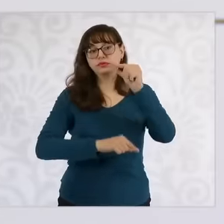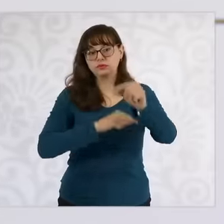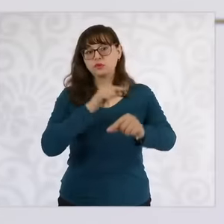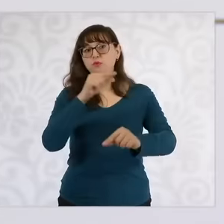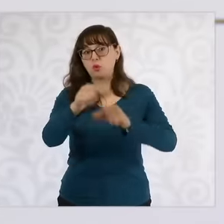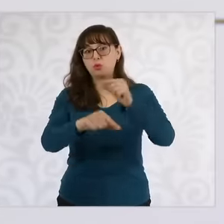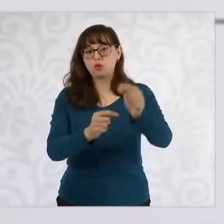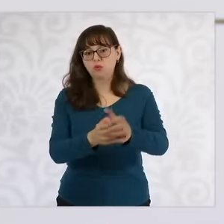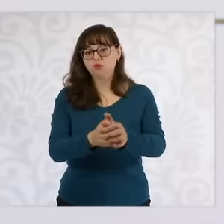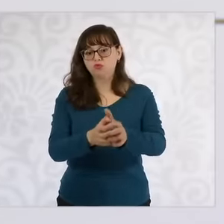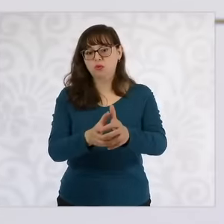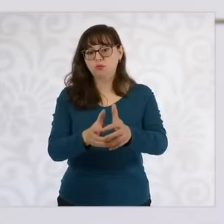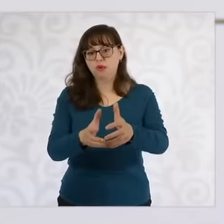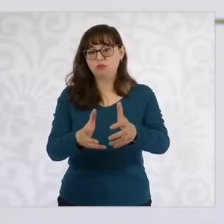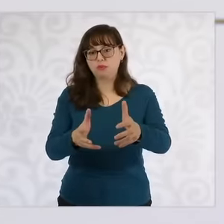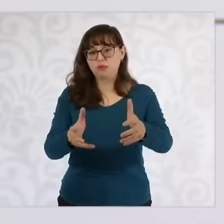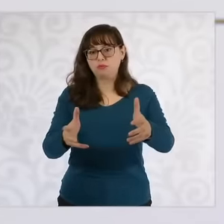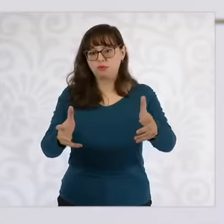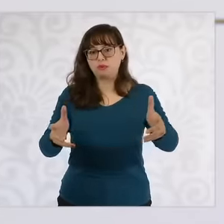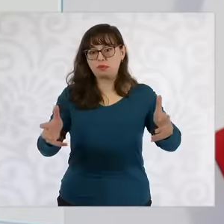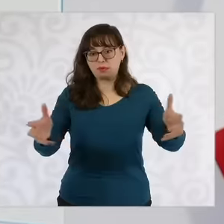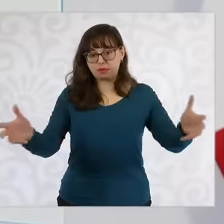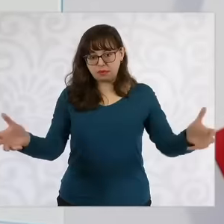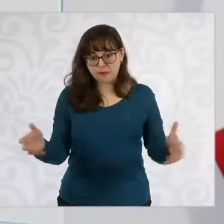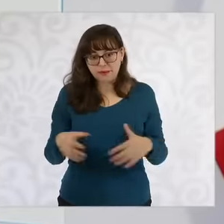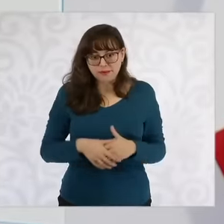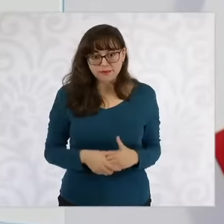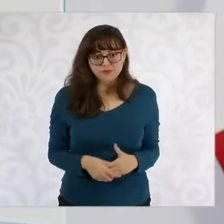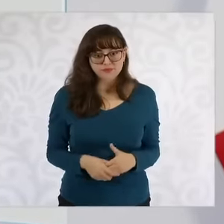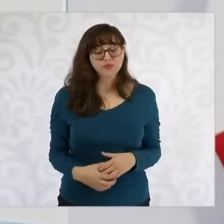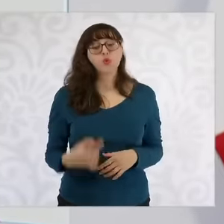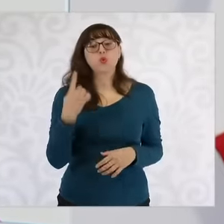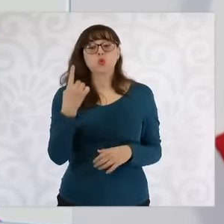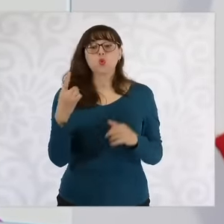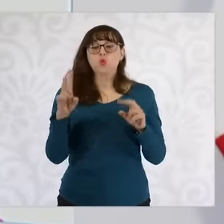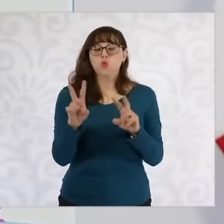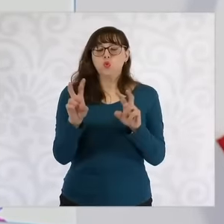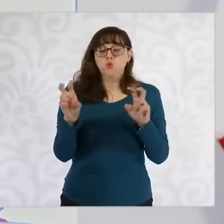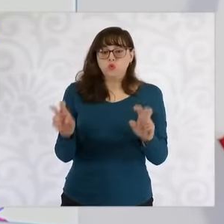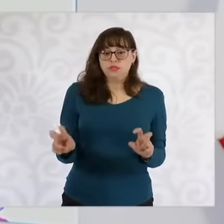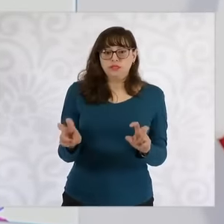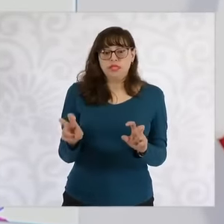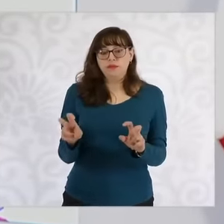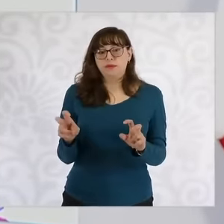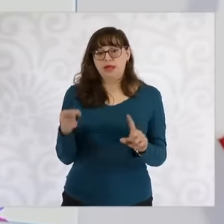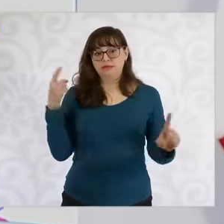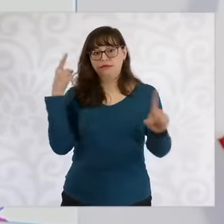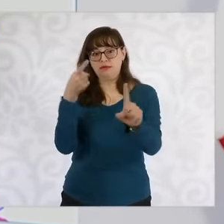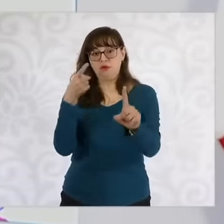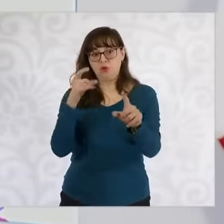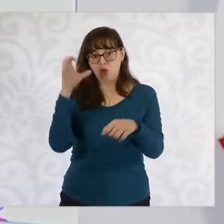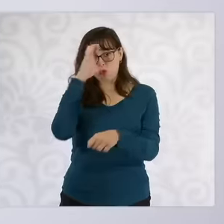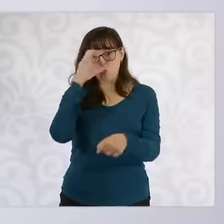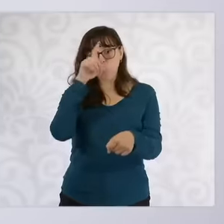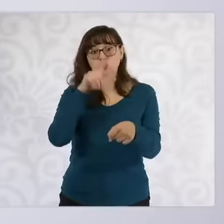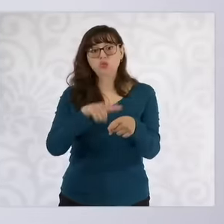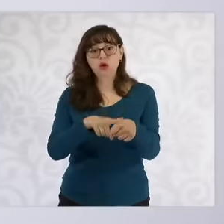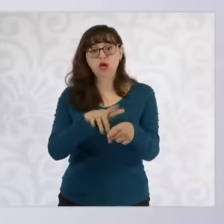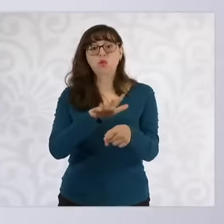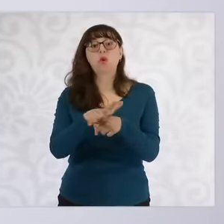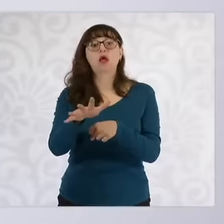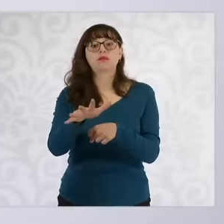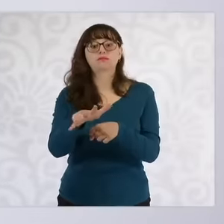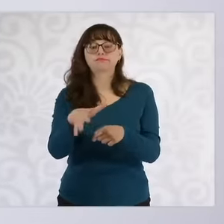condiciones en las que están llevando sus clases. Y uno de los ejes de nuestro programa de cultura es la